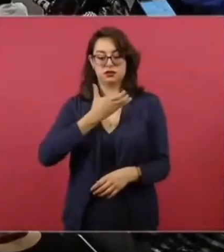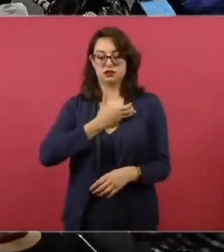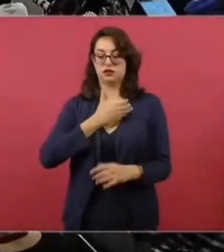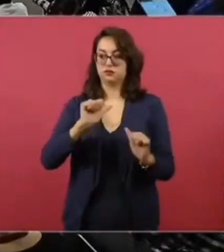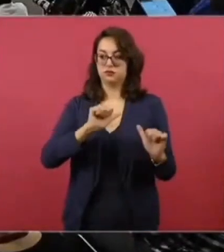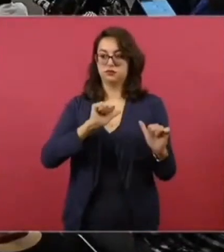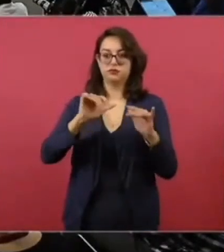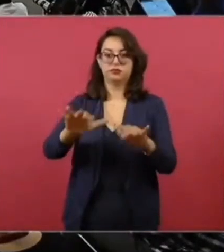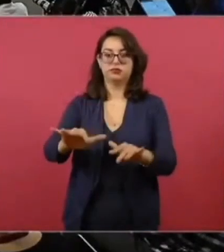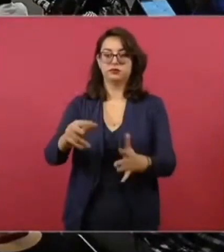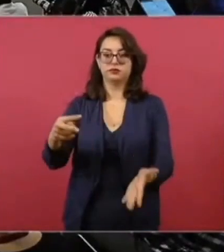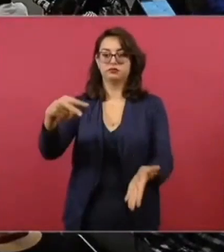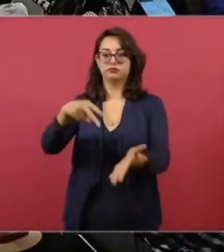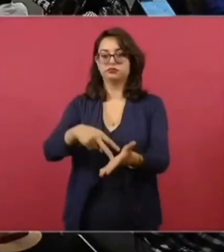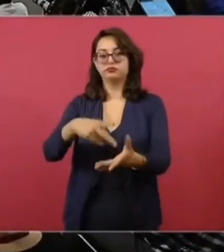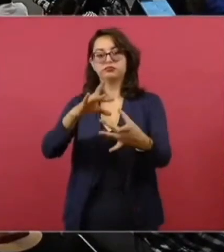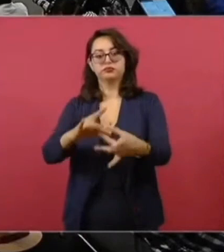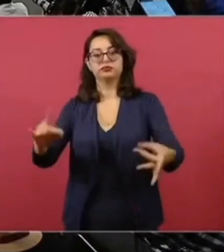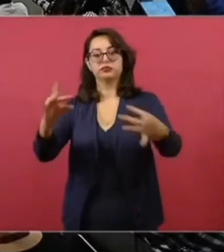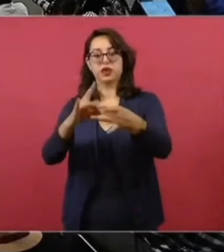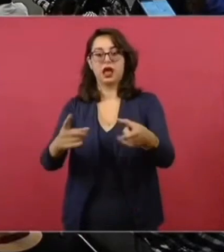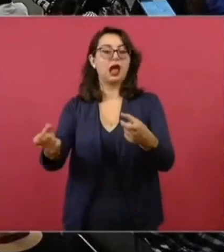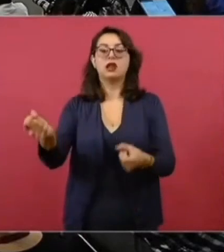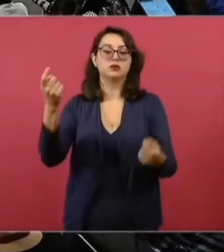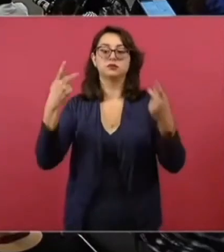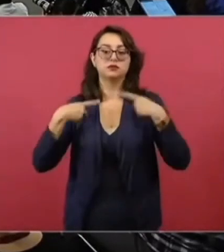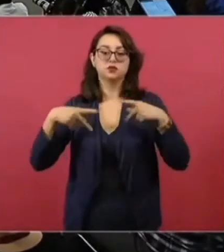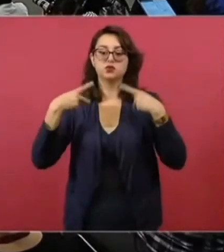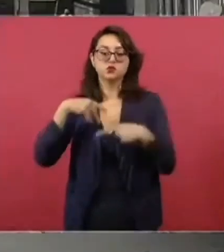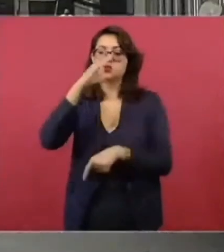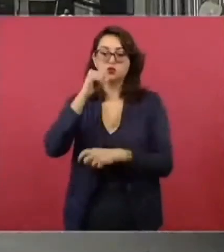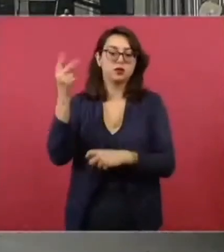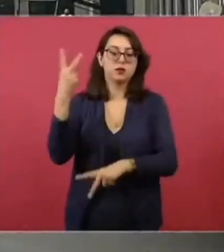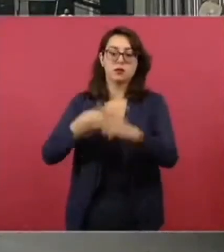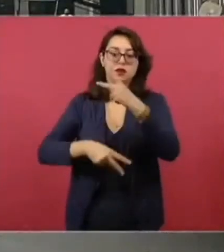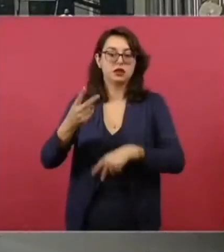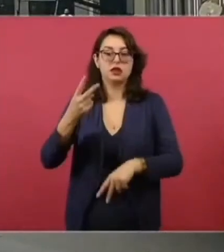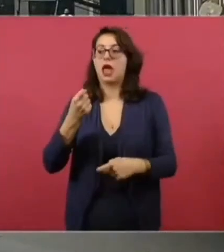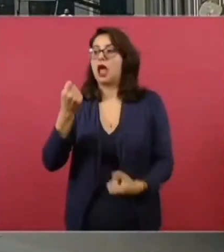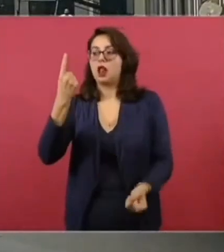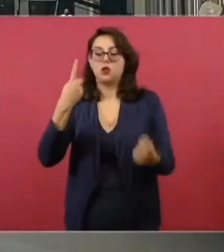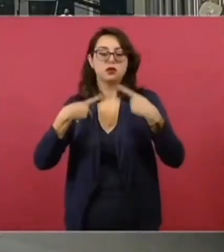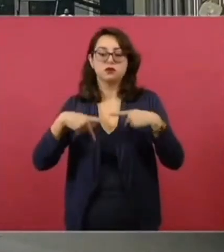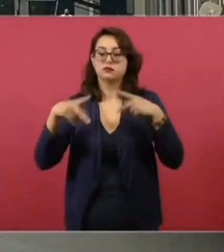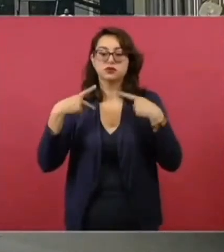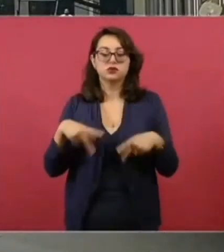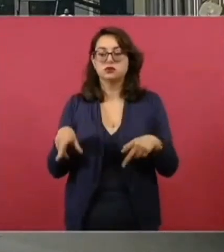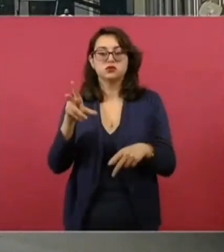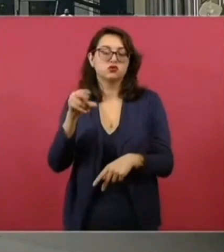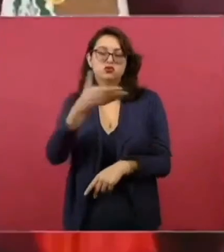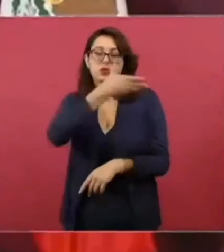lo que dije, Y como mi